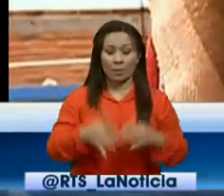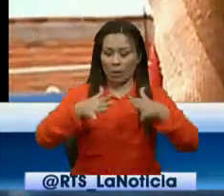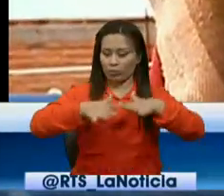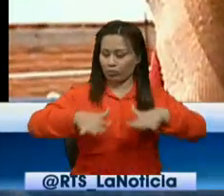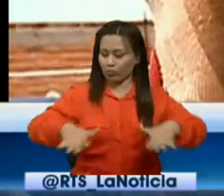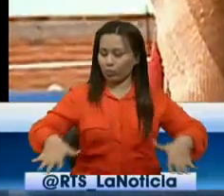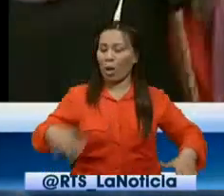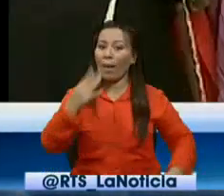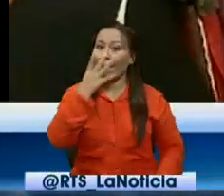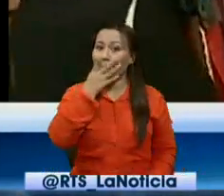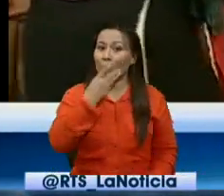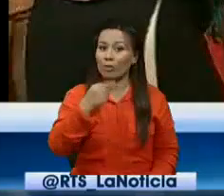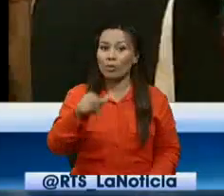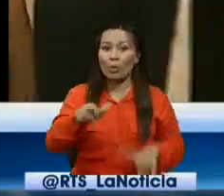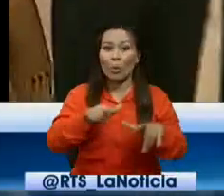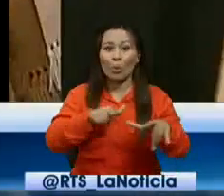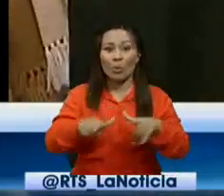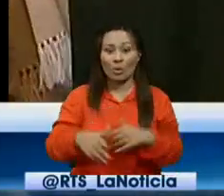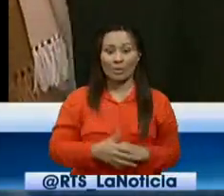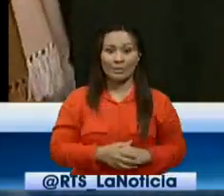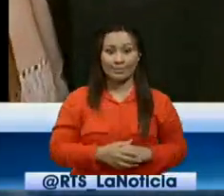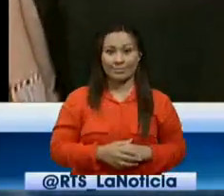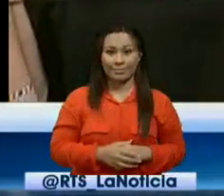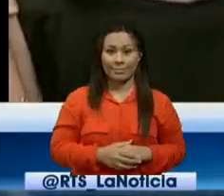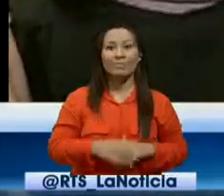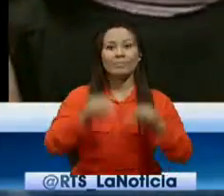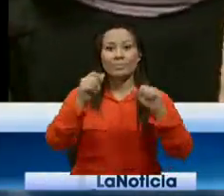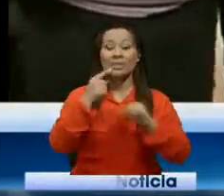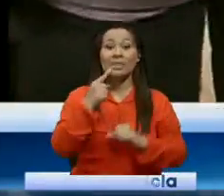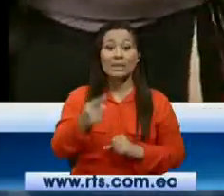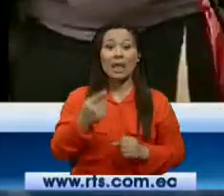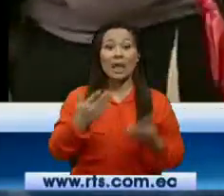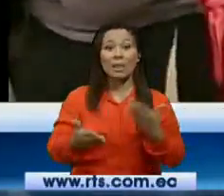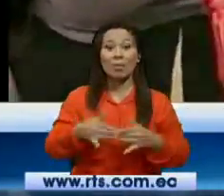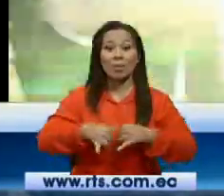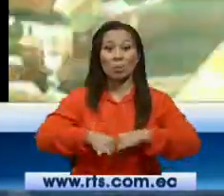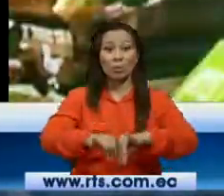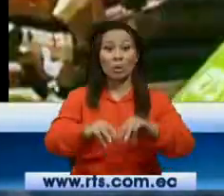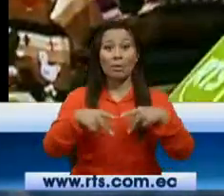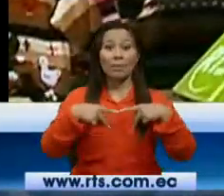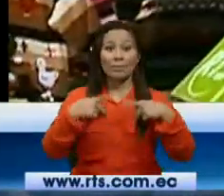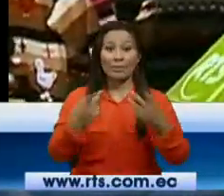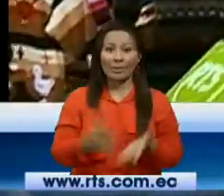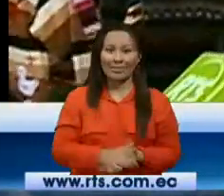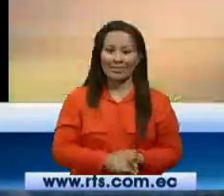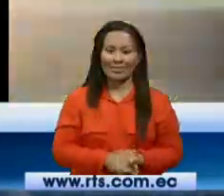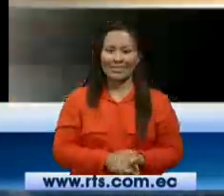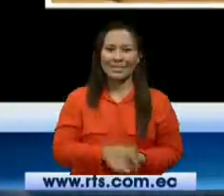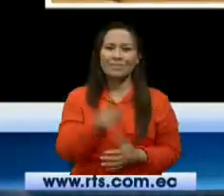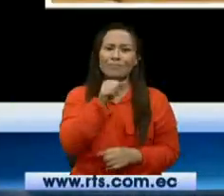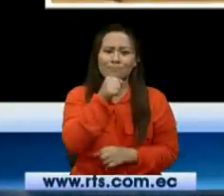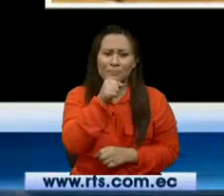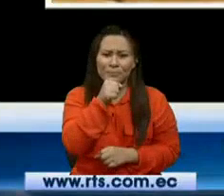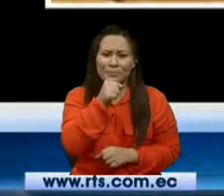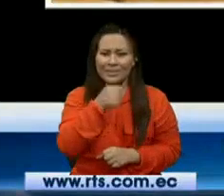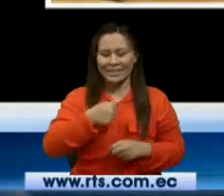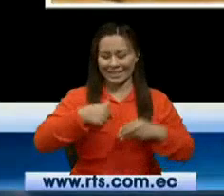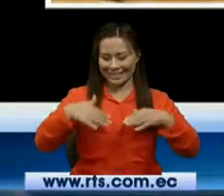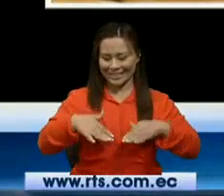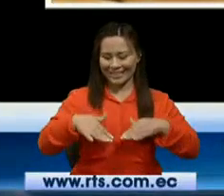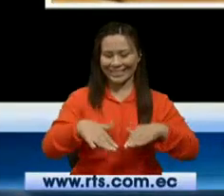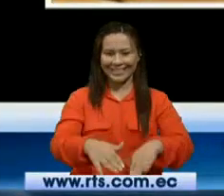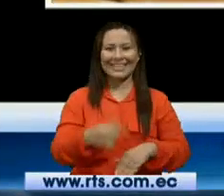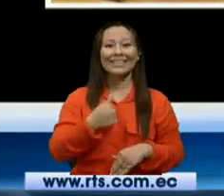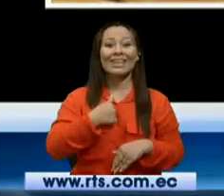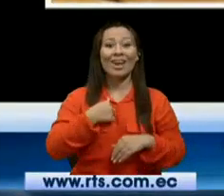de Otavalo. Y dicen, seguirán hasta cuando estén con vida. ¿Cuántos años tiene usted? Yo tengo